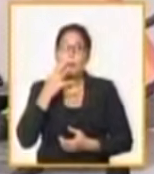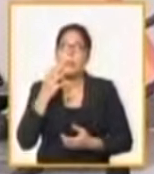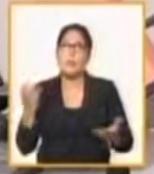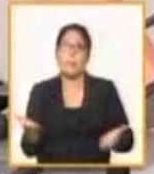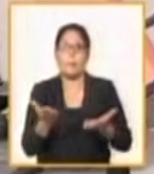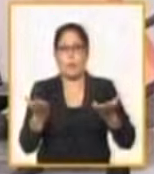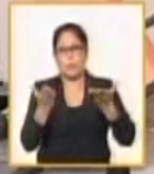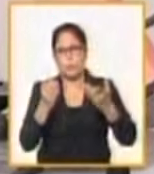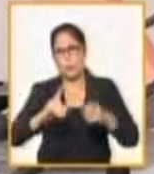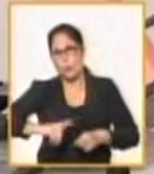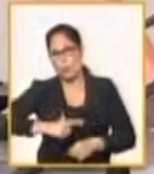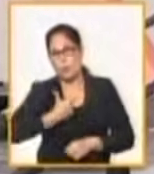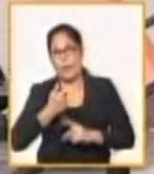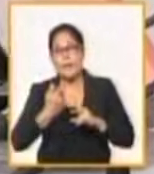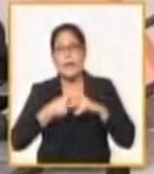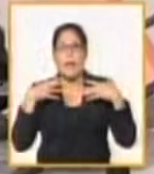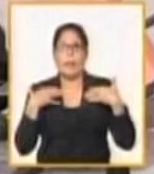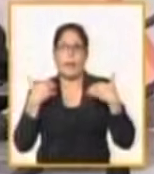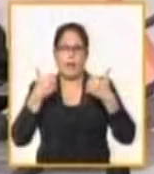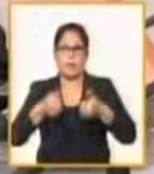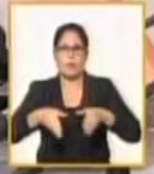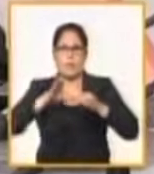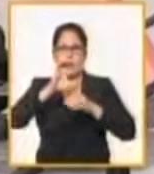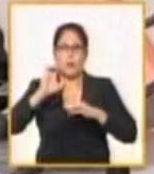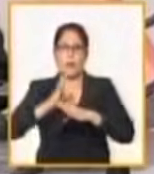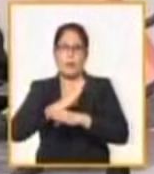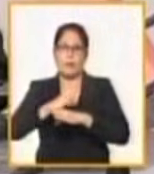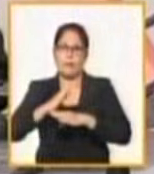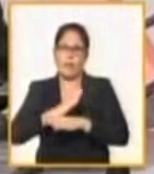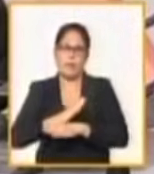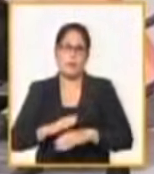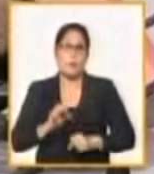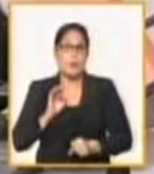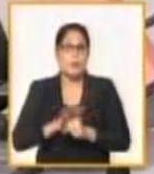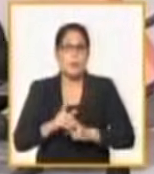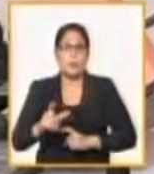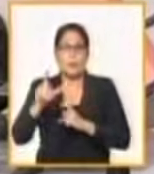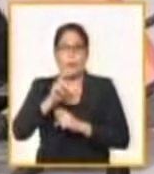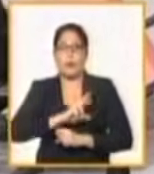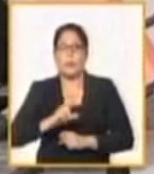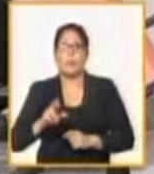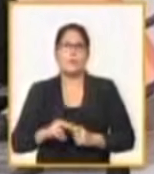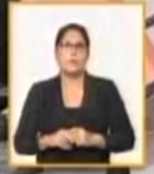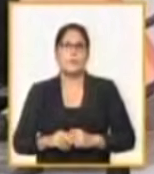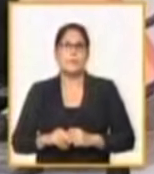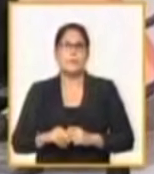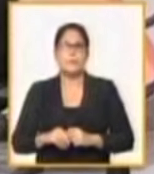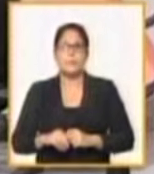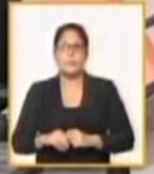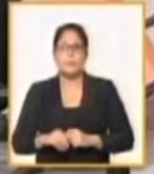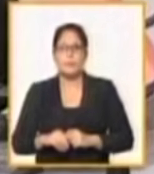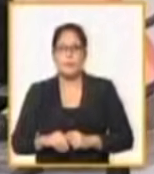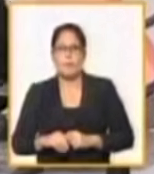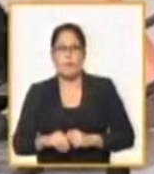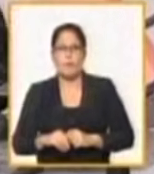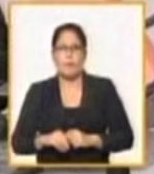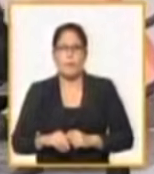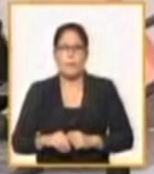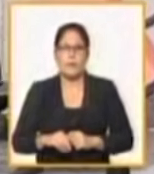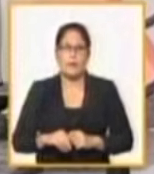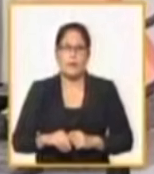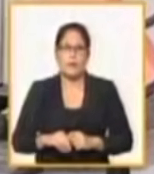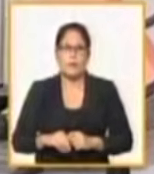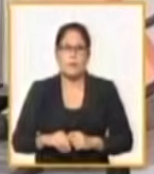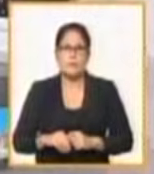promotora cultural y directora de instituciones culturales en los inicios de la Revolución. Pero Miguel nos daba el pie entonces para hablar con Marlene, porque